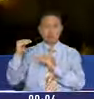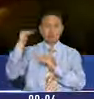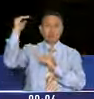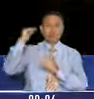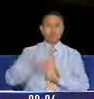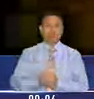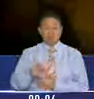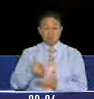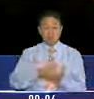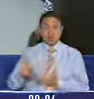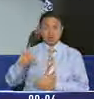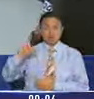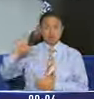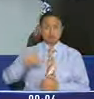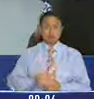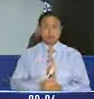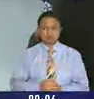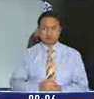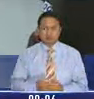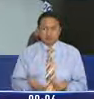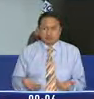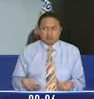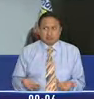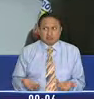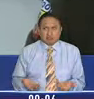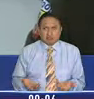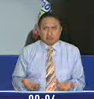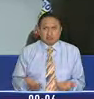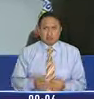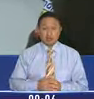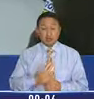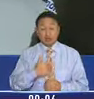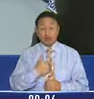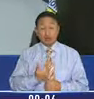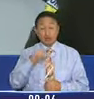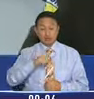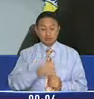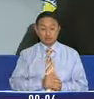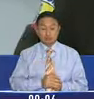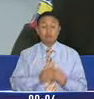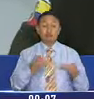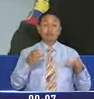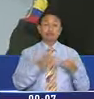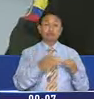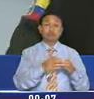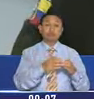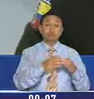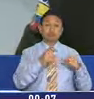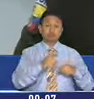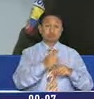de altas sumas de dinero. Se han presentado las acciones correspondientes a través del Departamento de Defensa